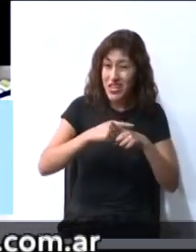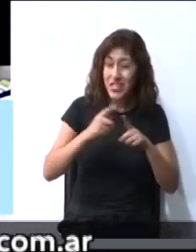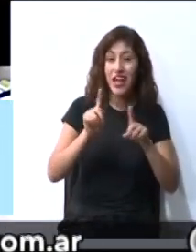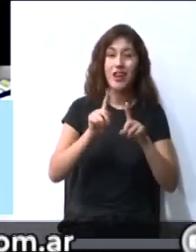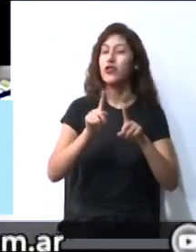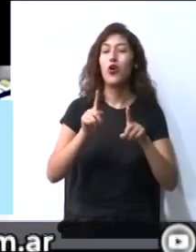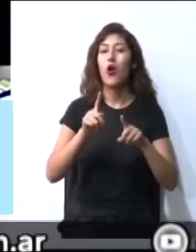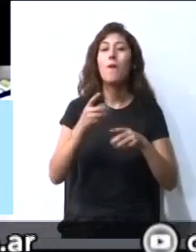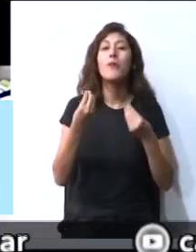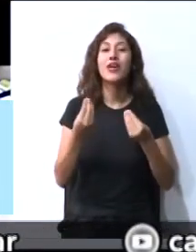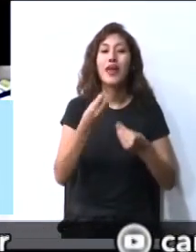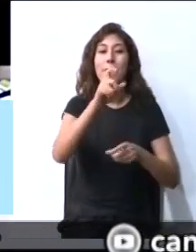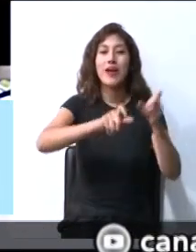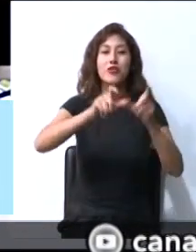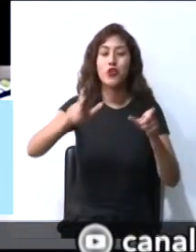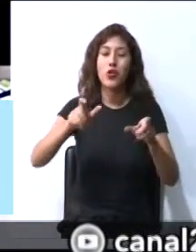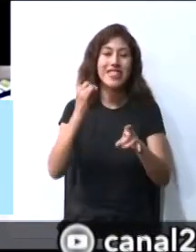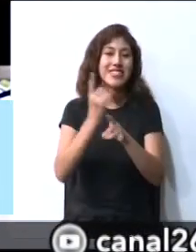cuidarla siempre.